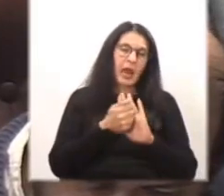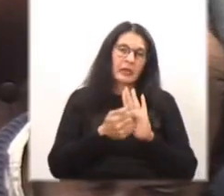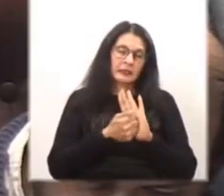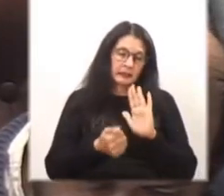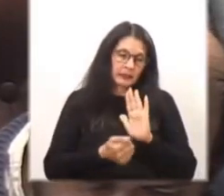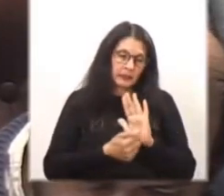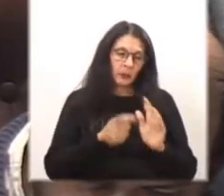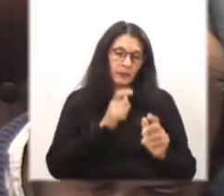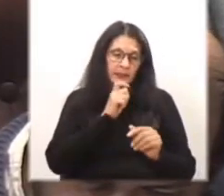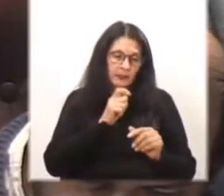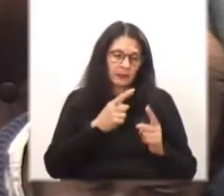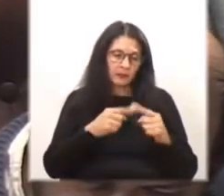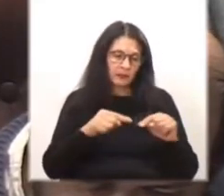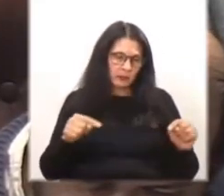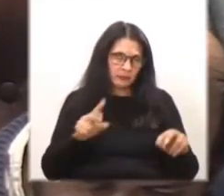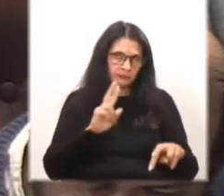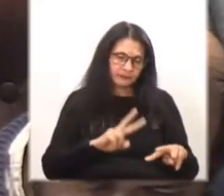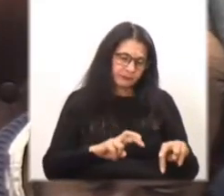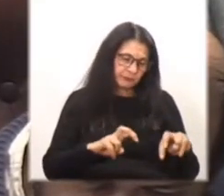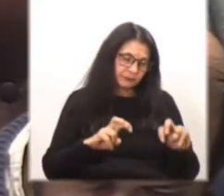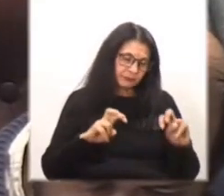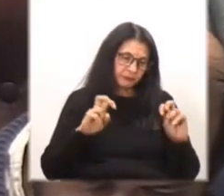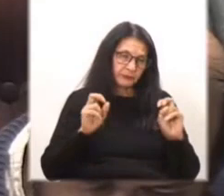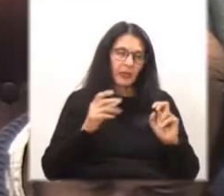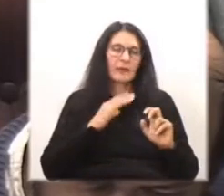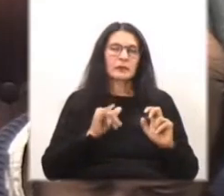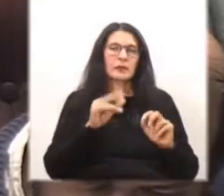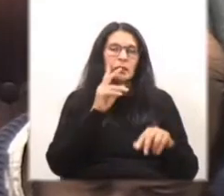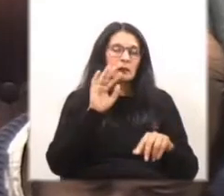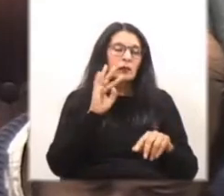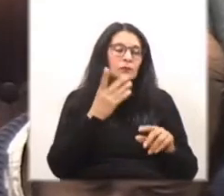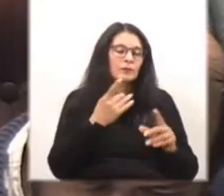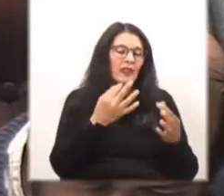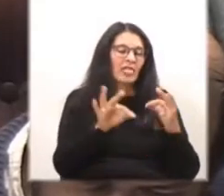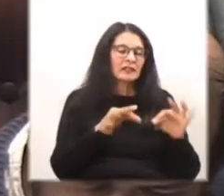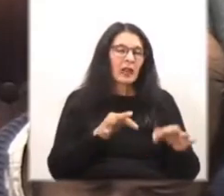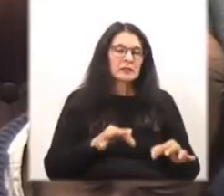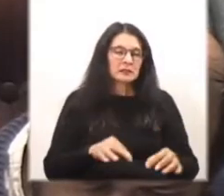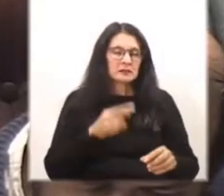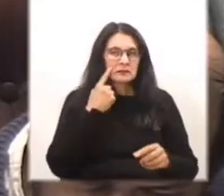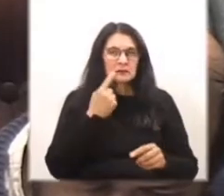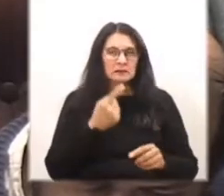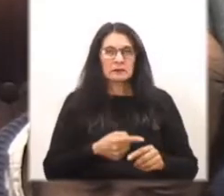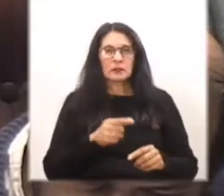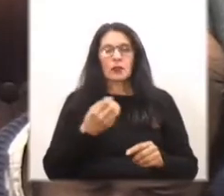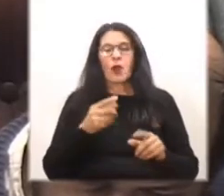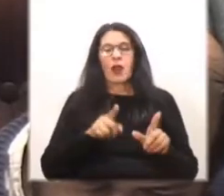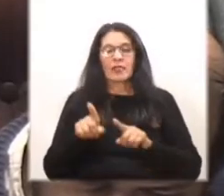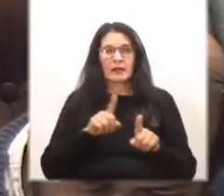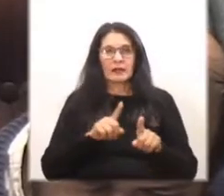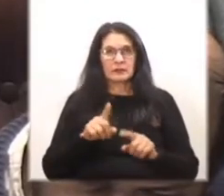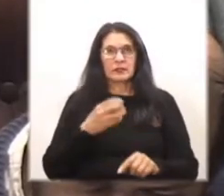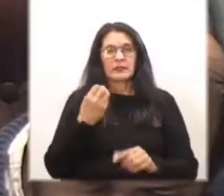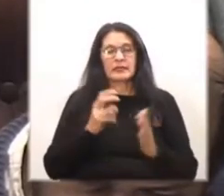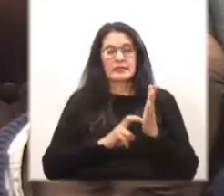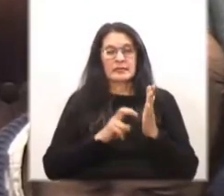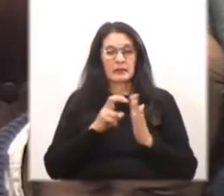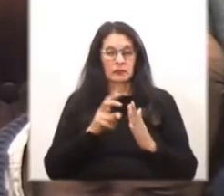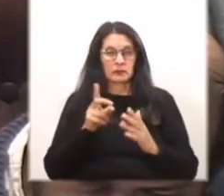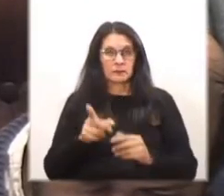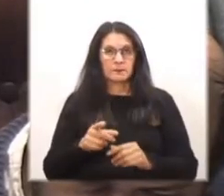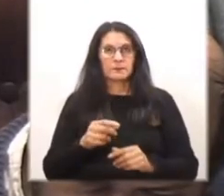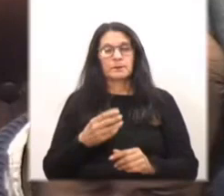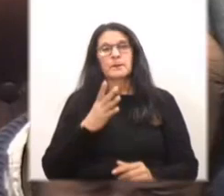que hemos venido conociendo detalles de lo que está sucediendo con la delegación uruguaya en Salto Grande,